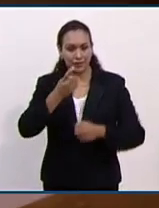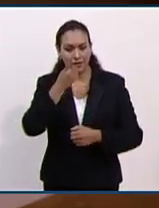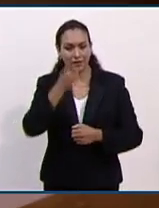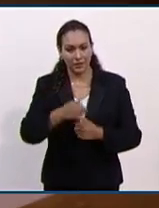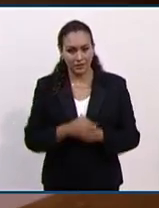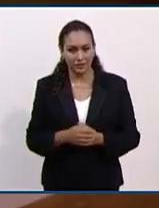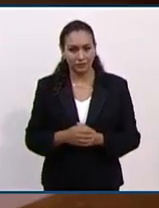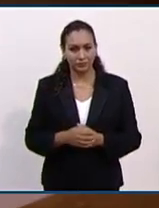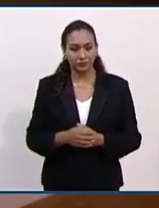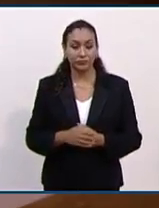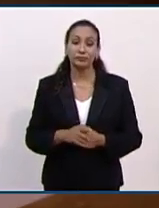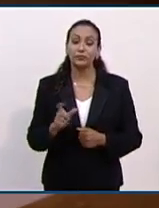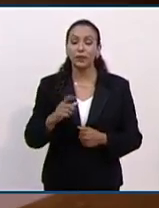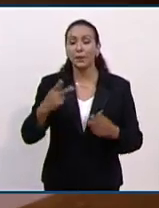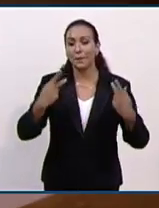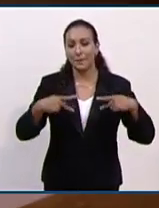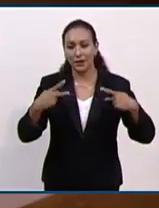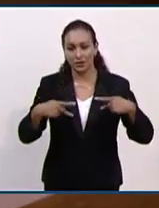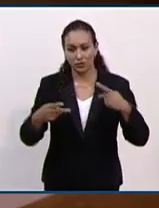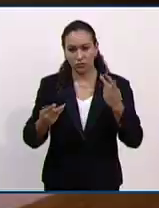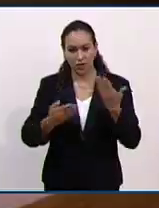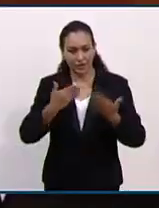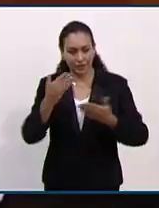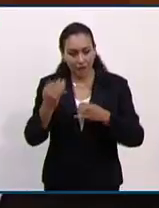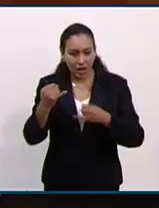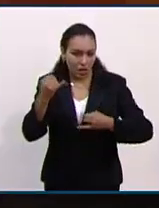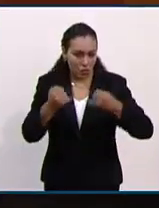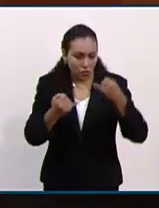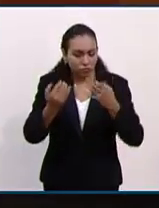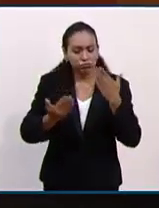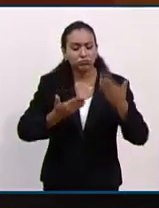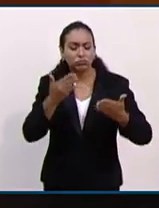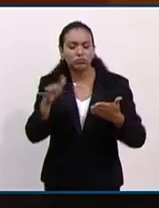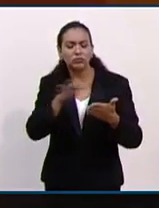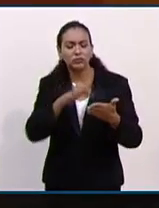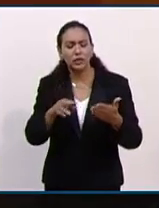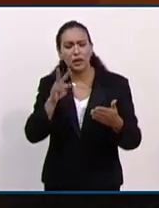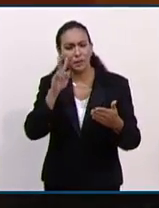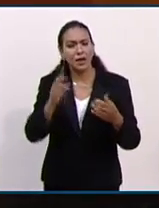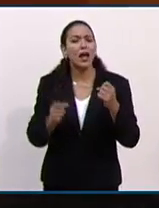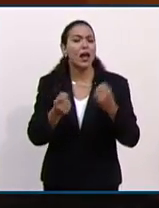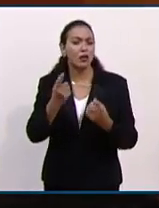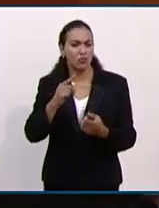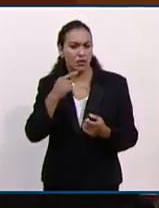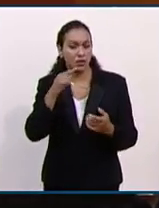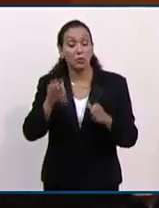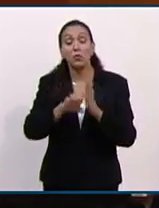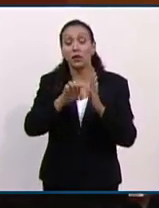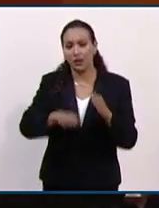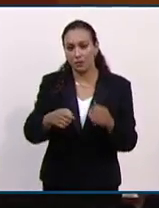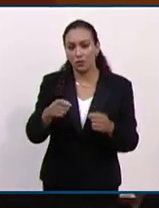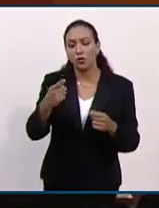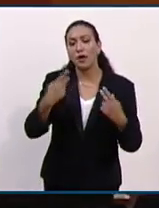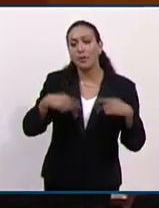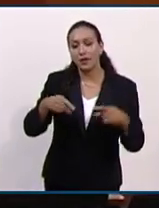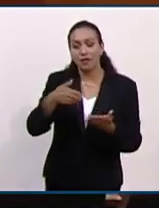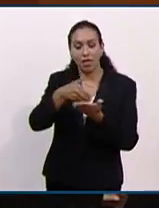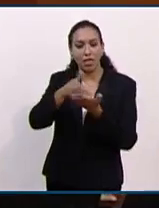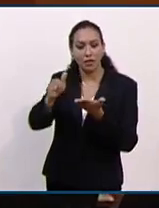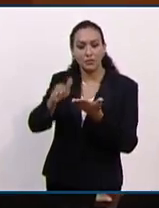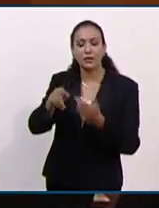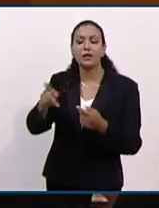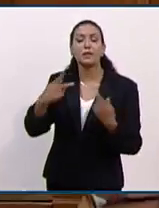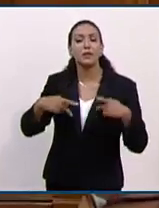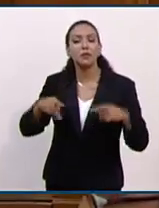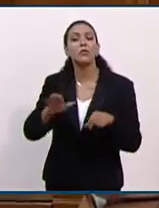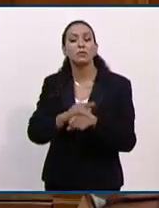que cuando las personas juzgadoras estudien casos en los que se reclama el despido de un trabajador o trabajadora por violencia sexual